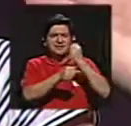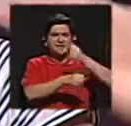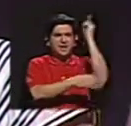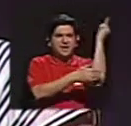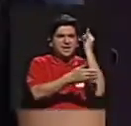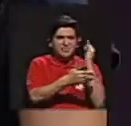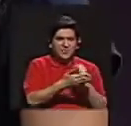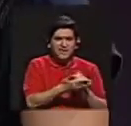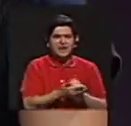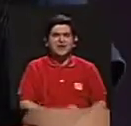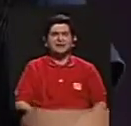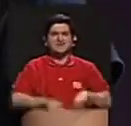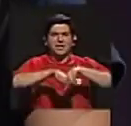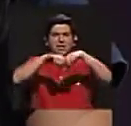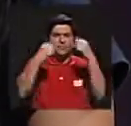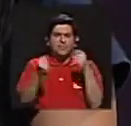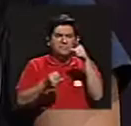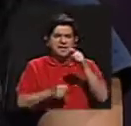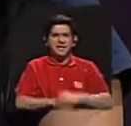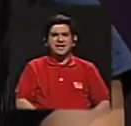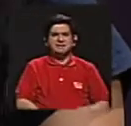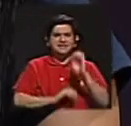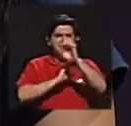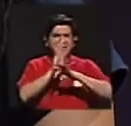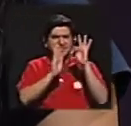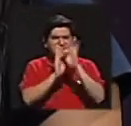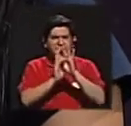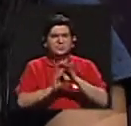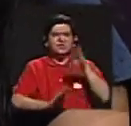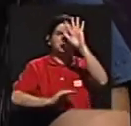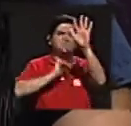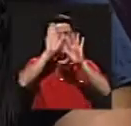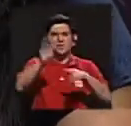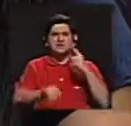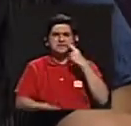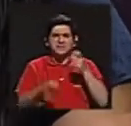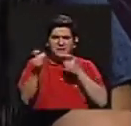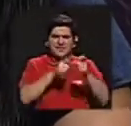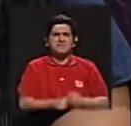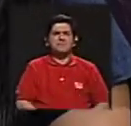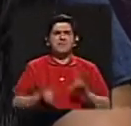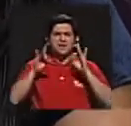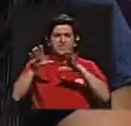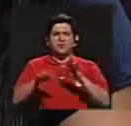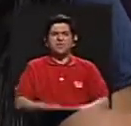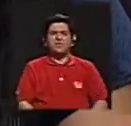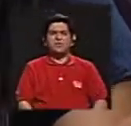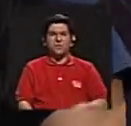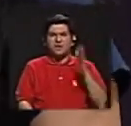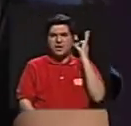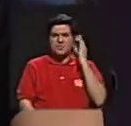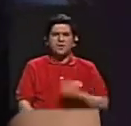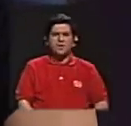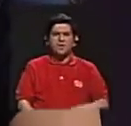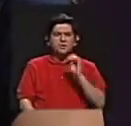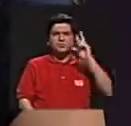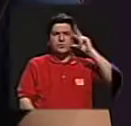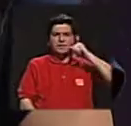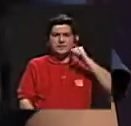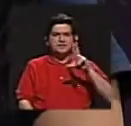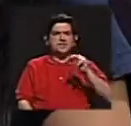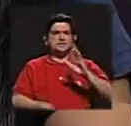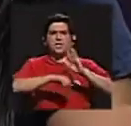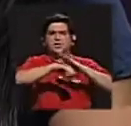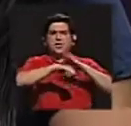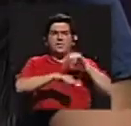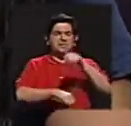para justamente romper estos estereotipos, romper estos esquemas patriarcales, misóginos, machistas, y no ceder ante esto que